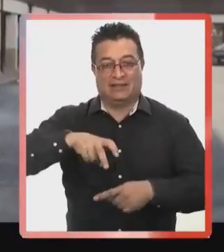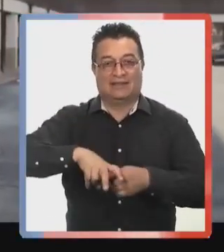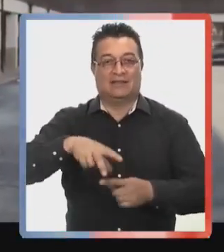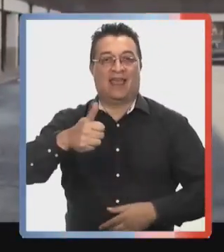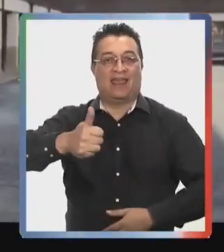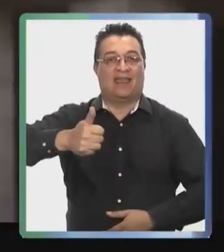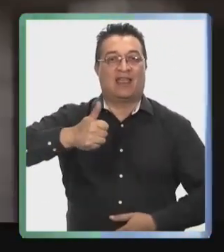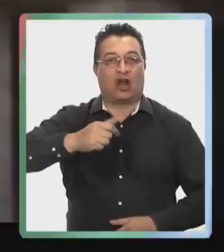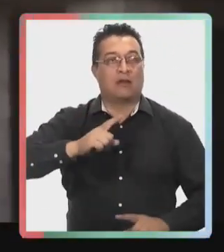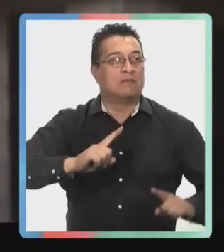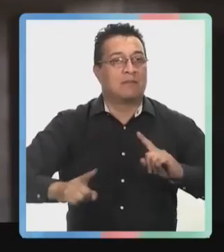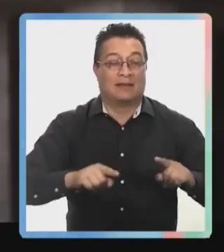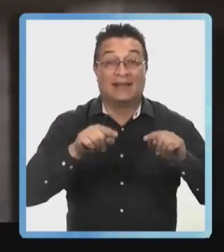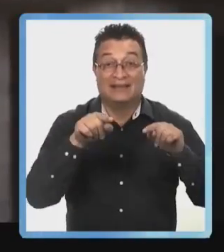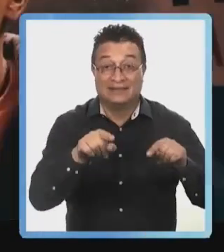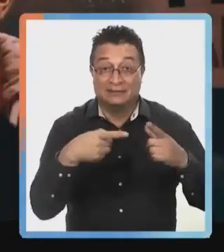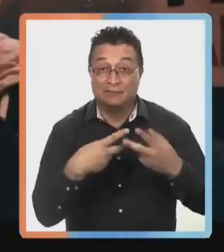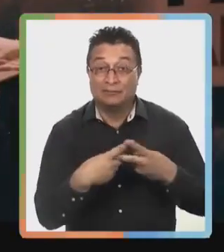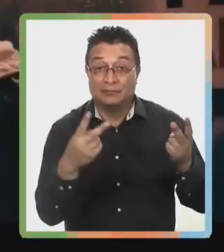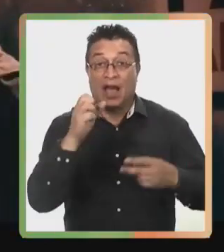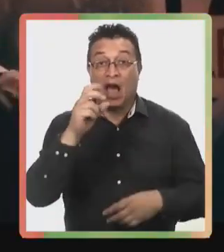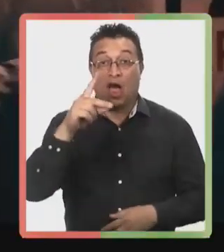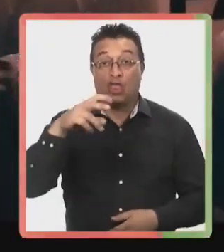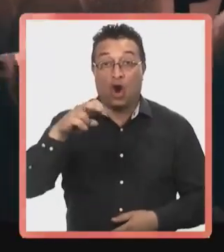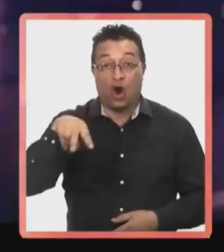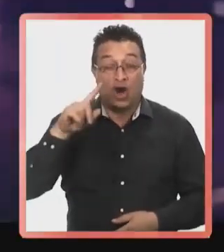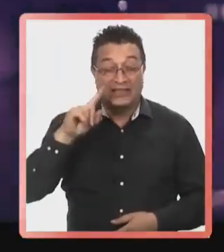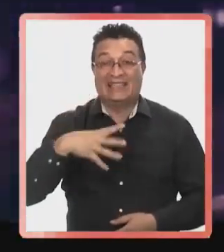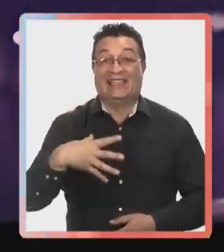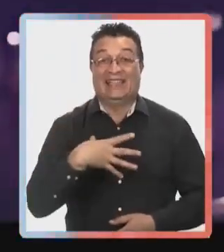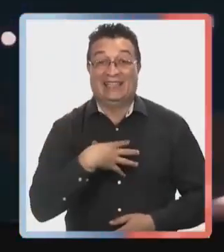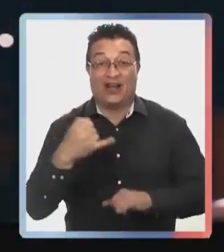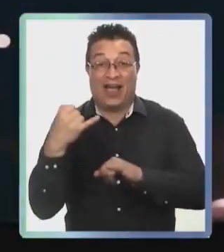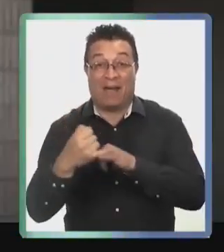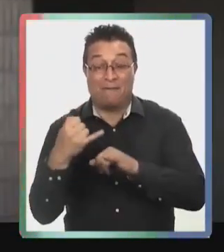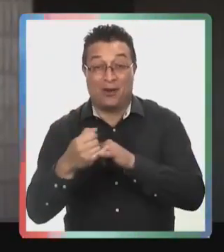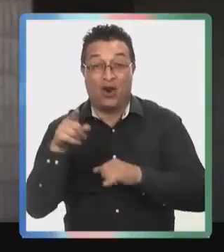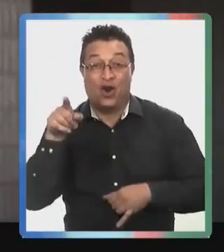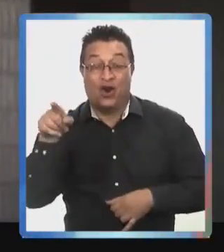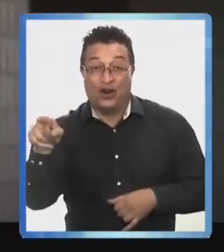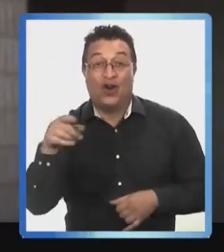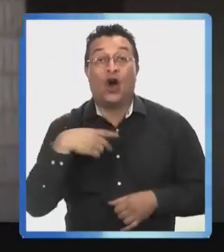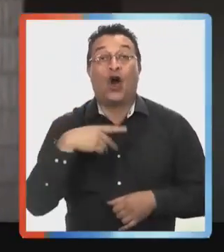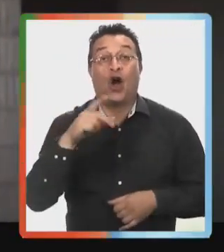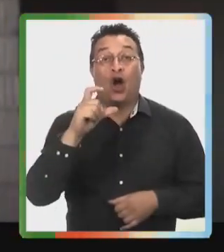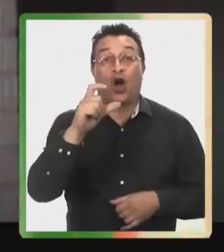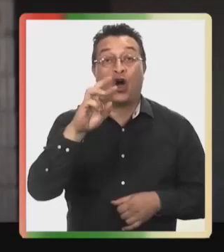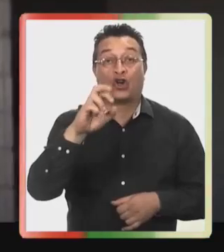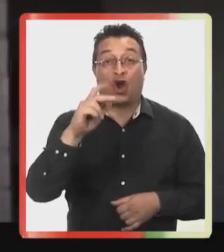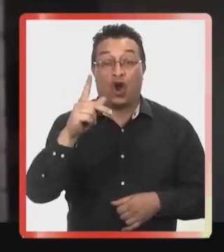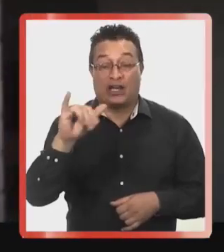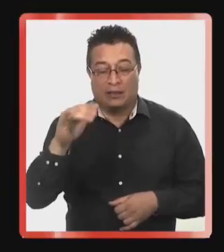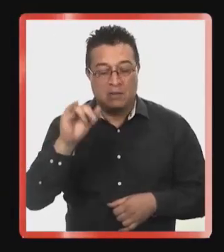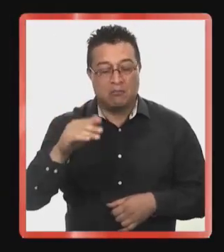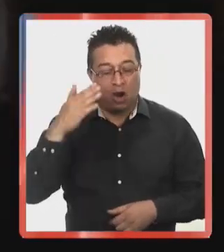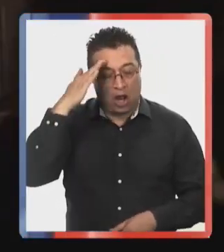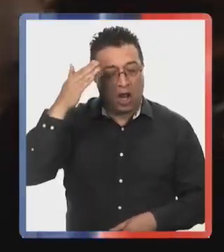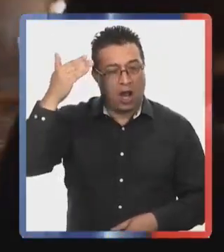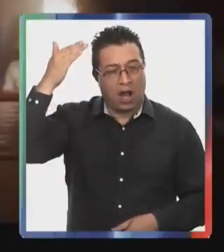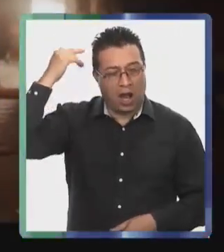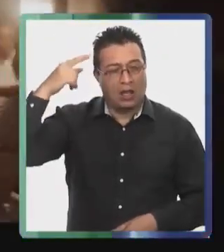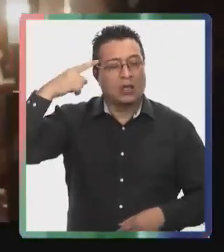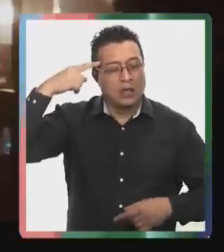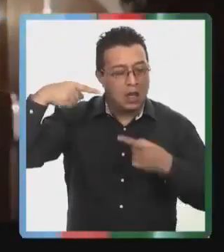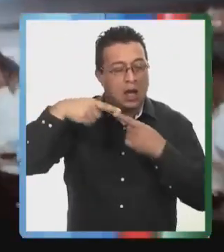En este capítulo, Adonis, el hijo del amigo y rival de Rocky, Apollo Creed, sigue enfrentando los fantasmas de su pasado y